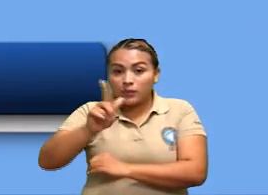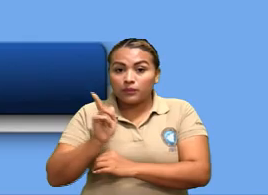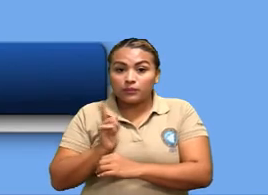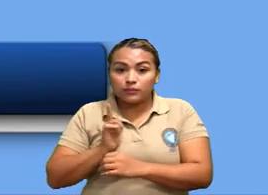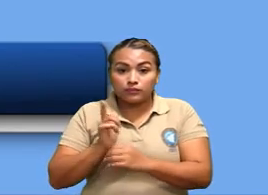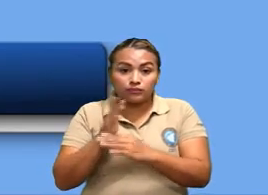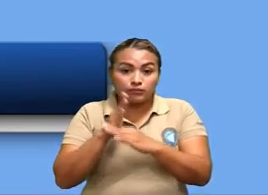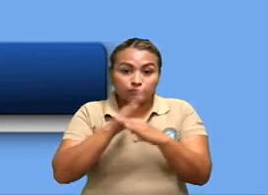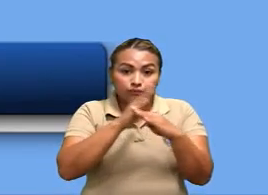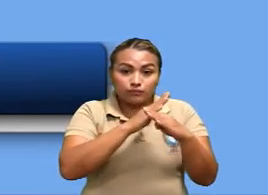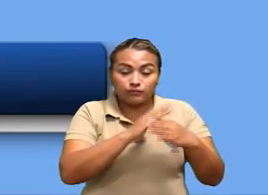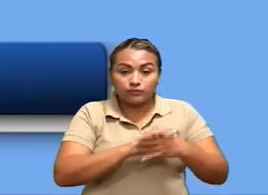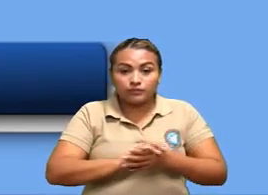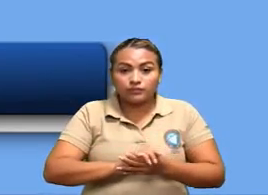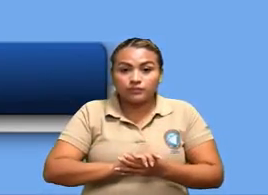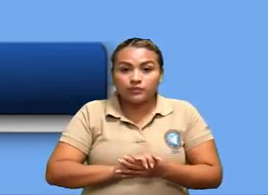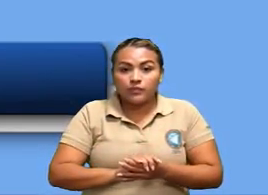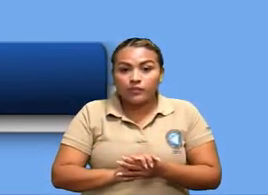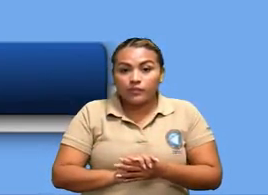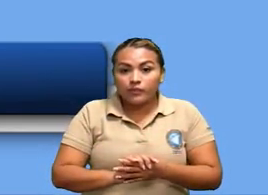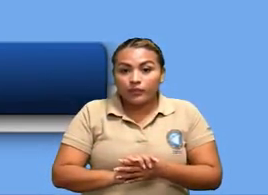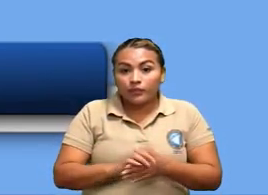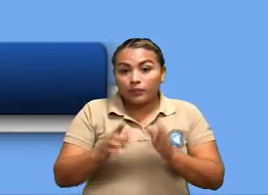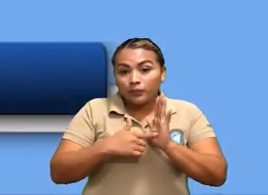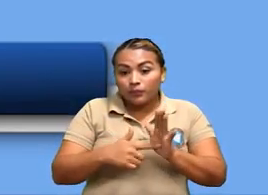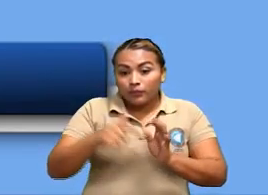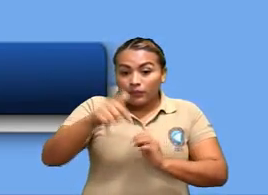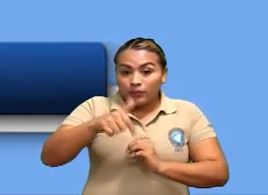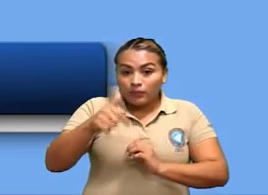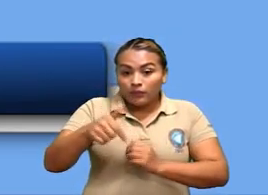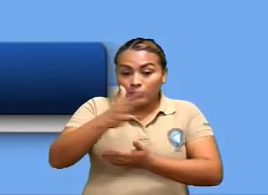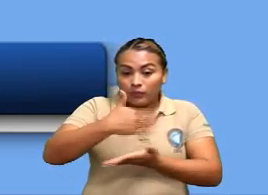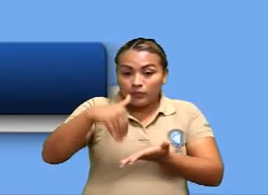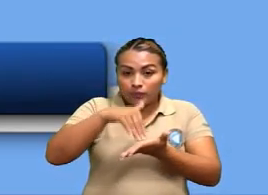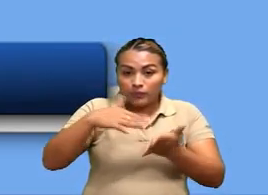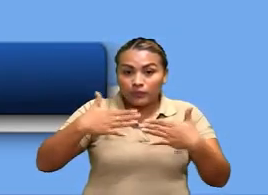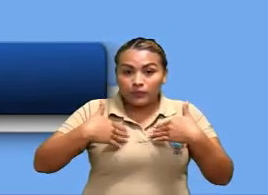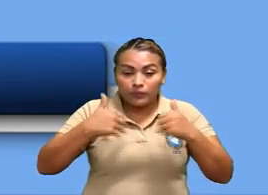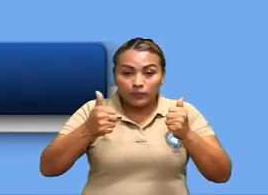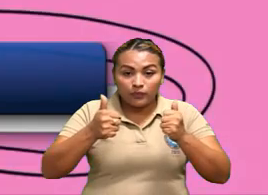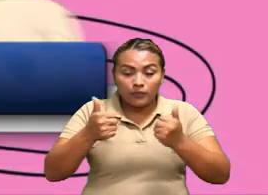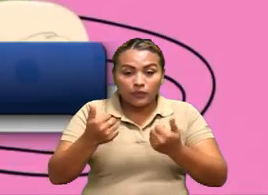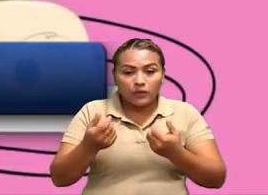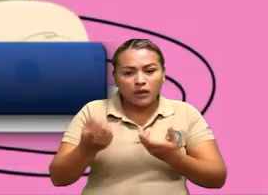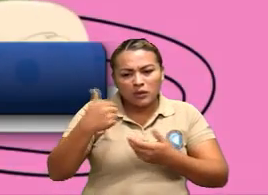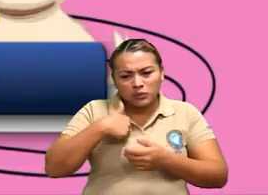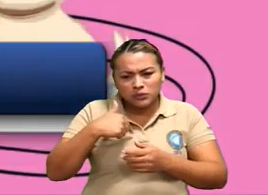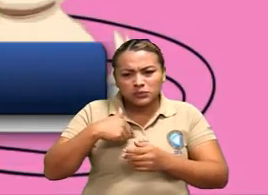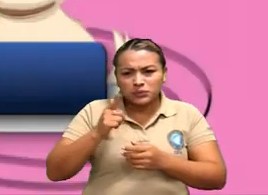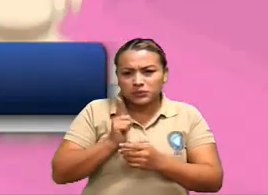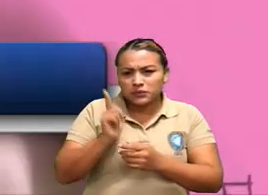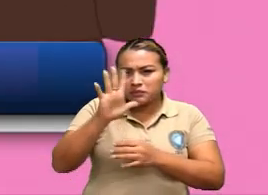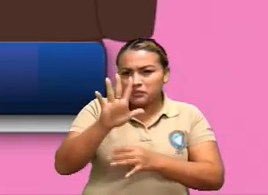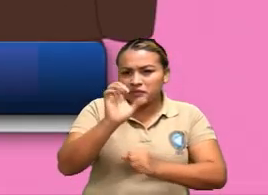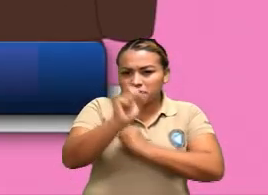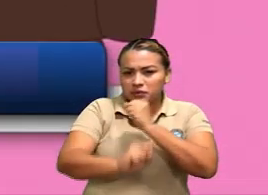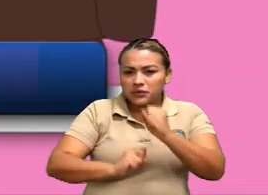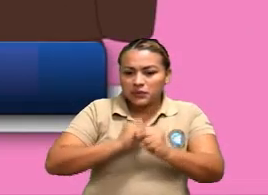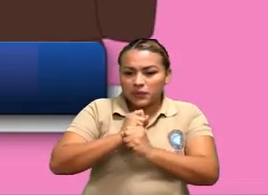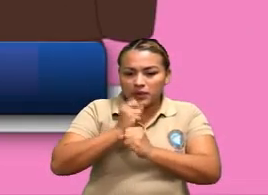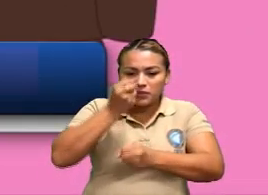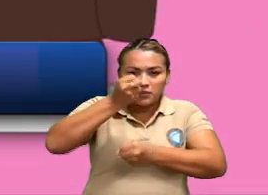Le repito. Aquí en el Centro de Salud, no tengo tantos años de estar acá, tengo 5 años, porque yo